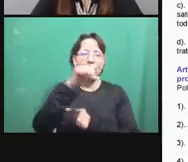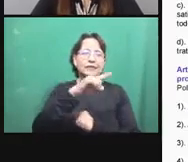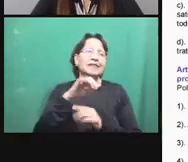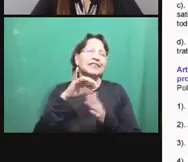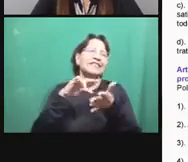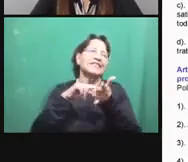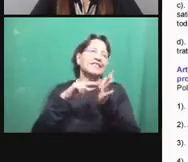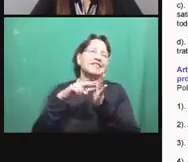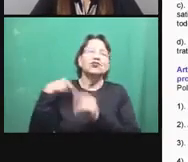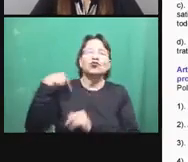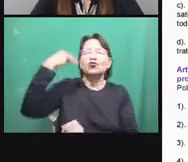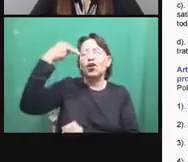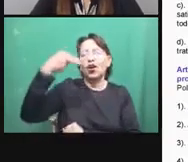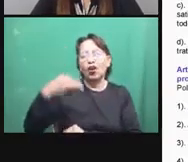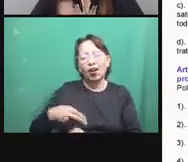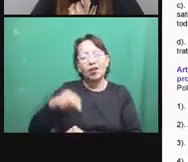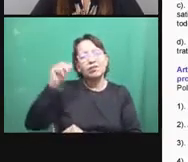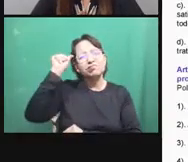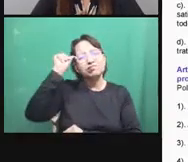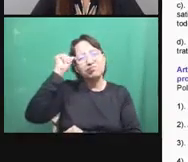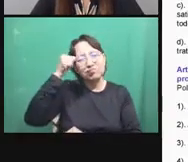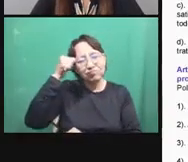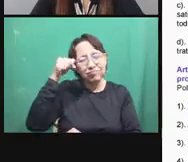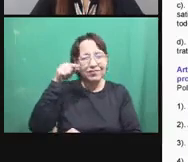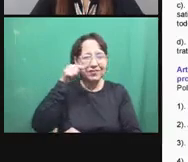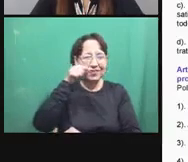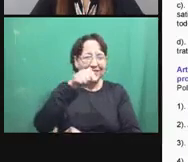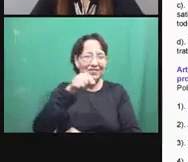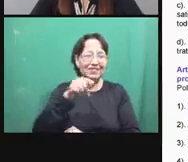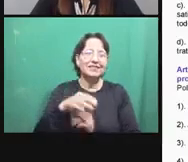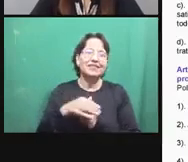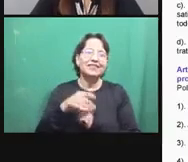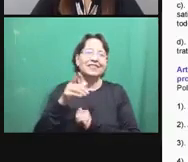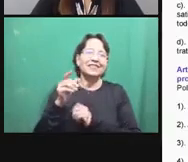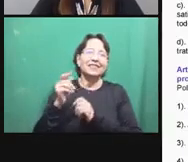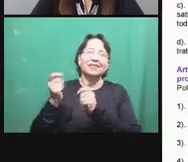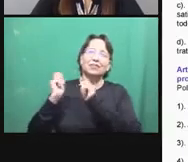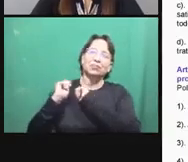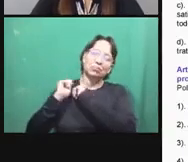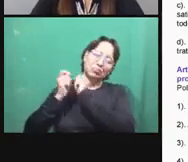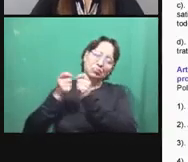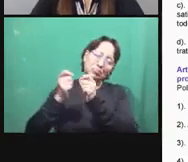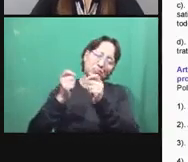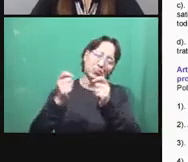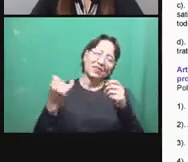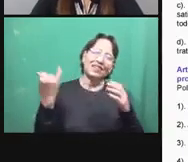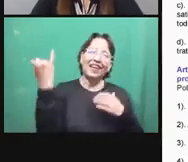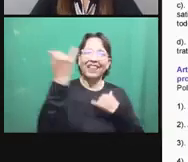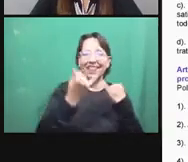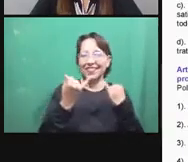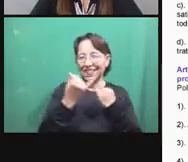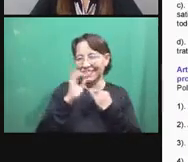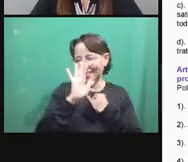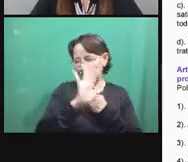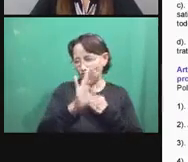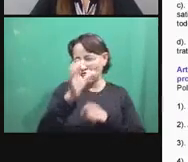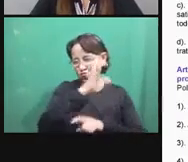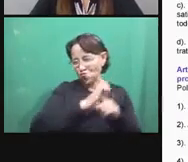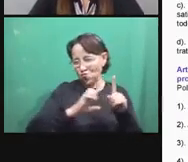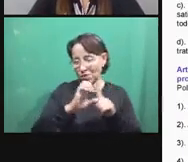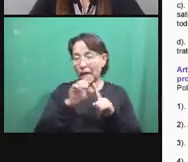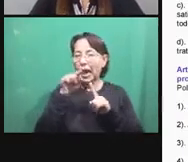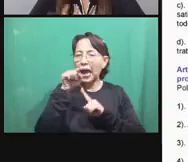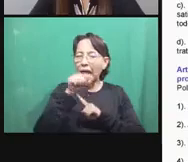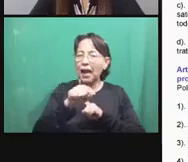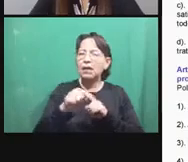de la historia de un pasado que nos ha dejado a nosotros un legado e identidad cultural y que merece ser transmitido